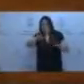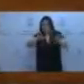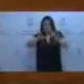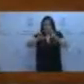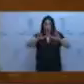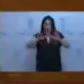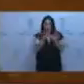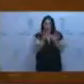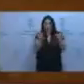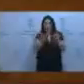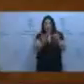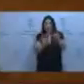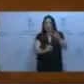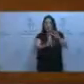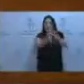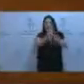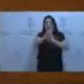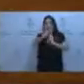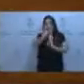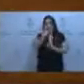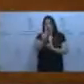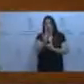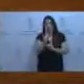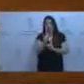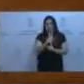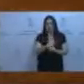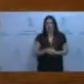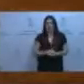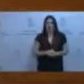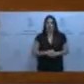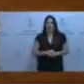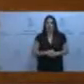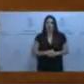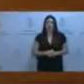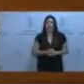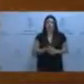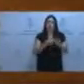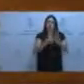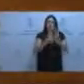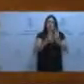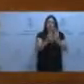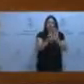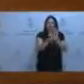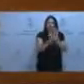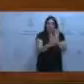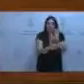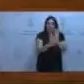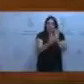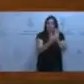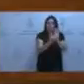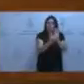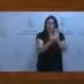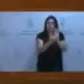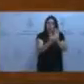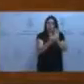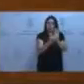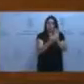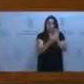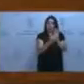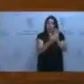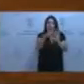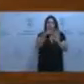distancias superiores a 25 kilómetros. Por supuesto, la ley no debe contemplar un régimen